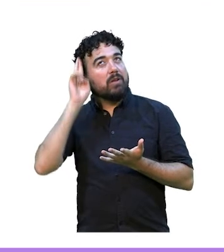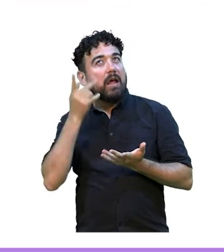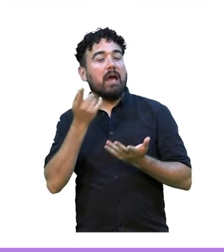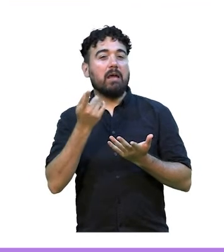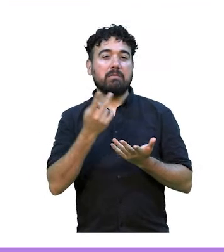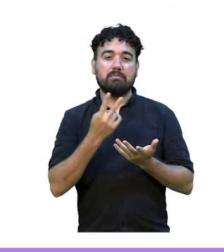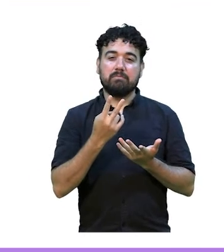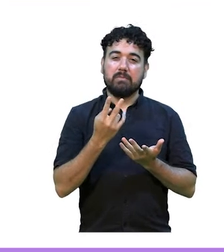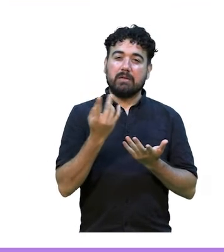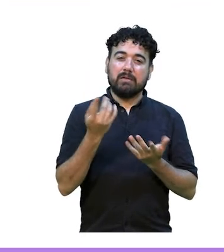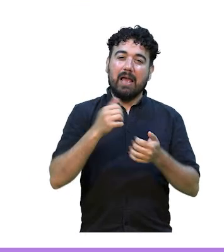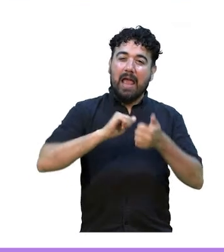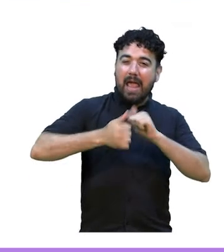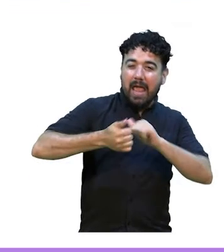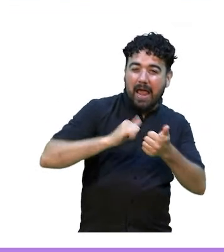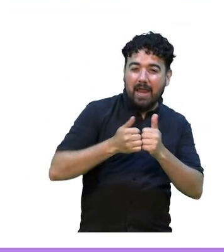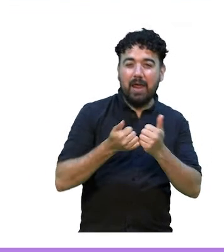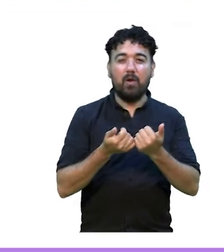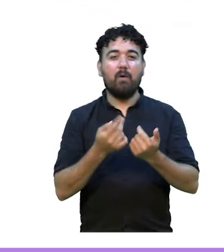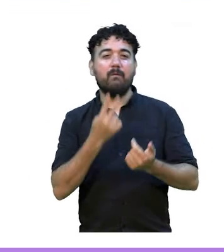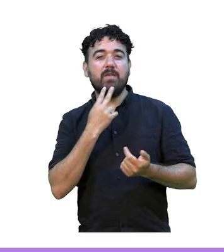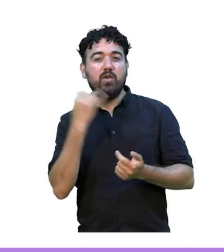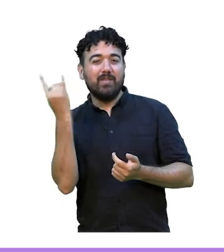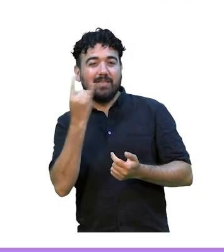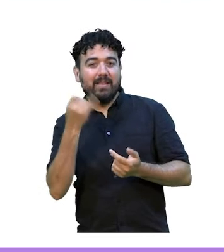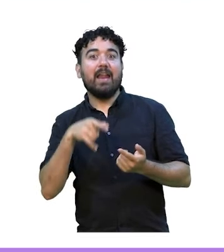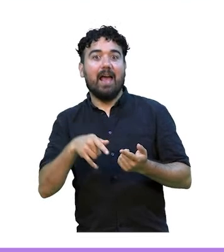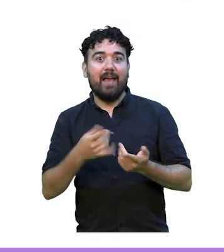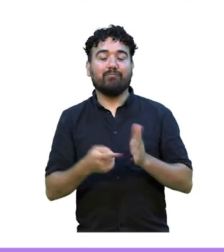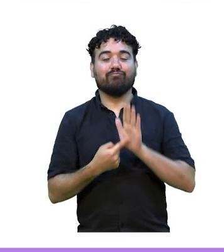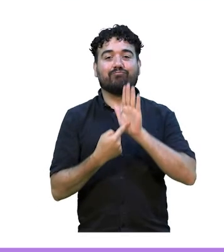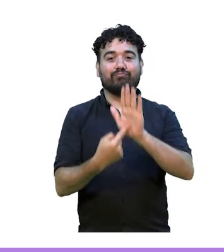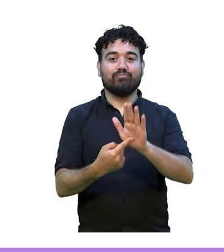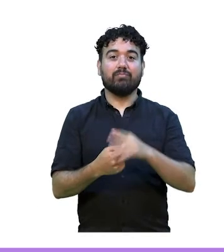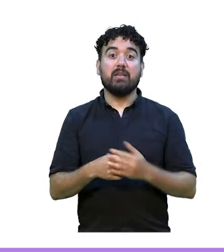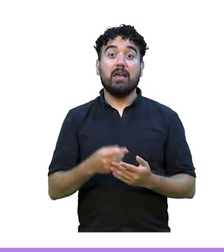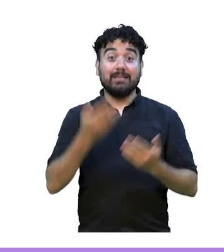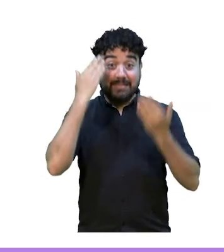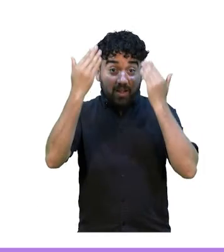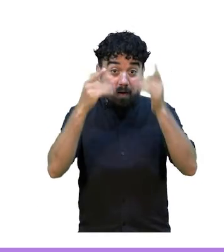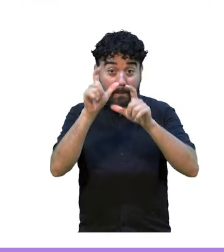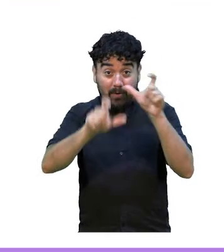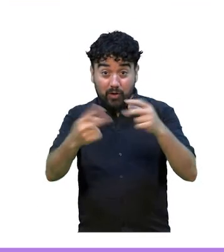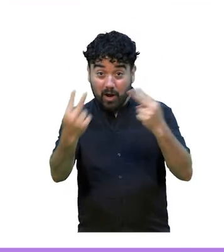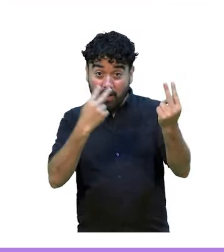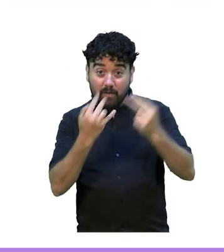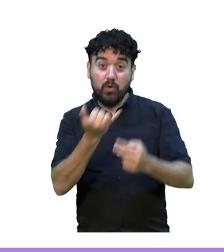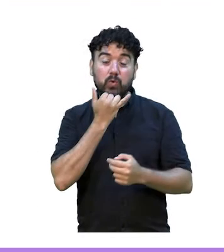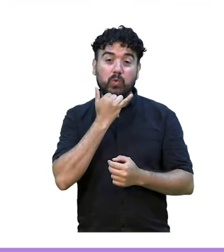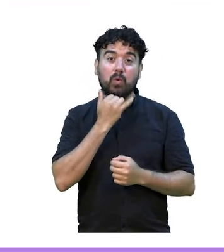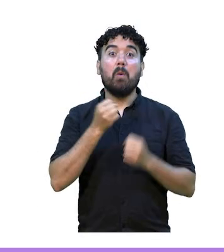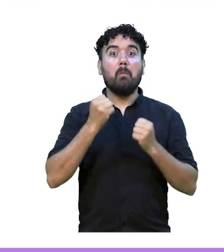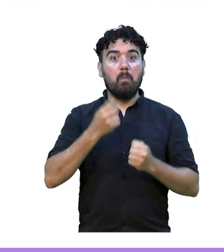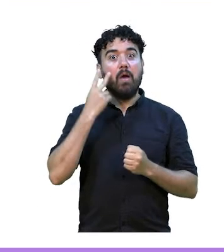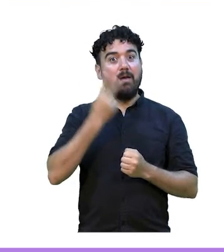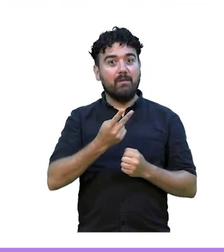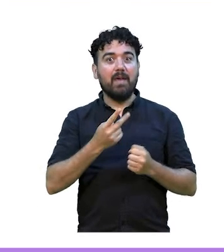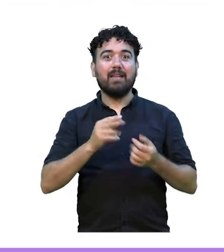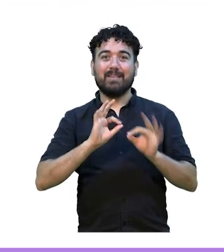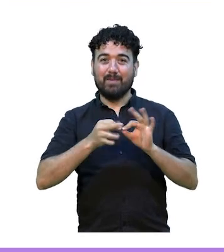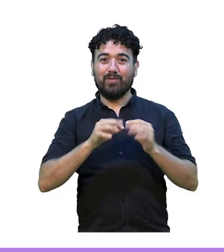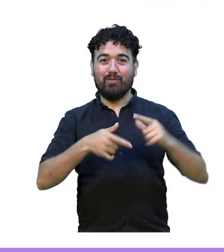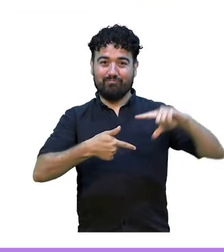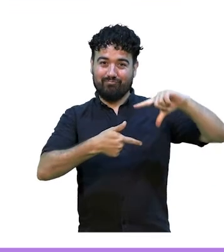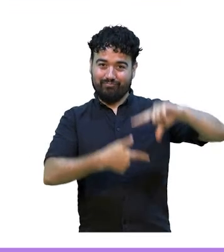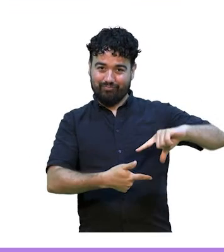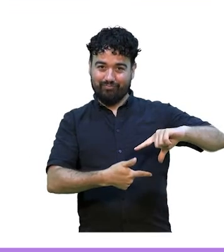y agradecemos a quienes nos escuchan por Spotify y a quienes también nos ven a través de YouTube, donde podrán